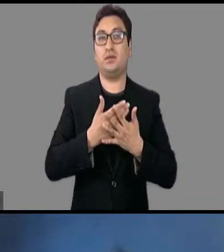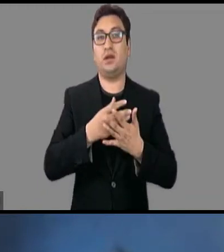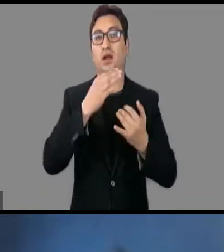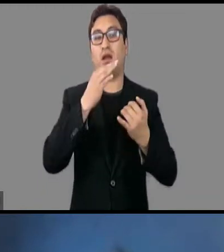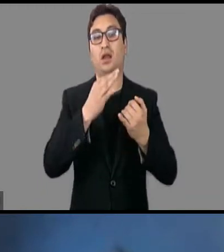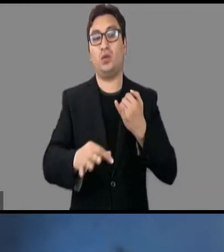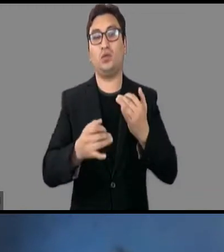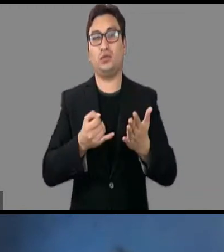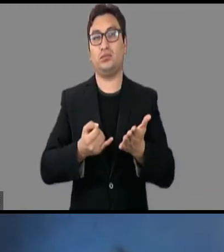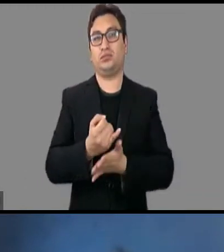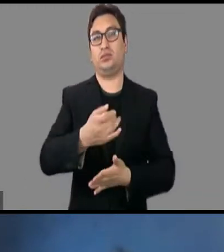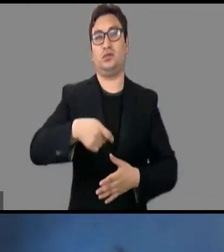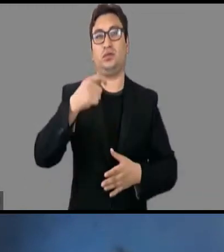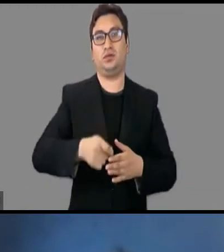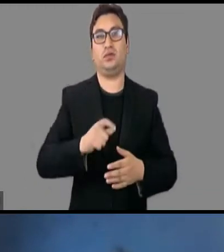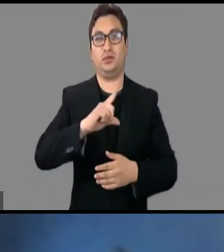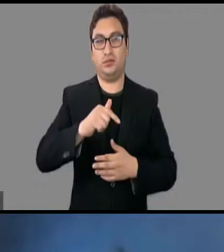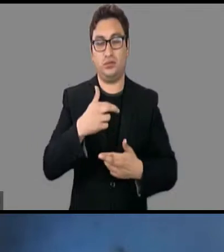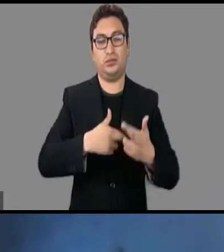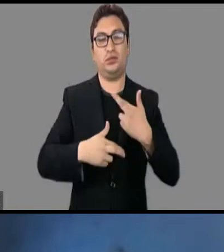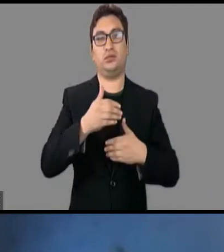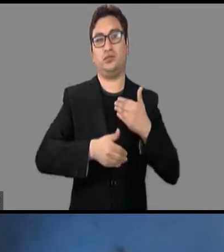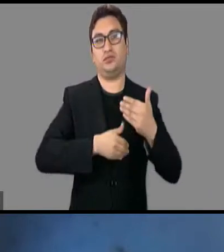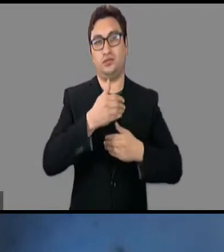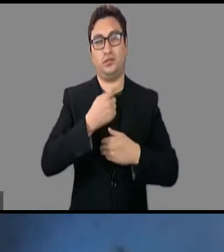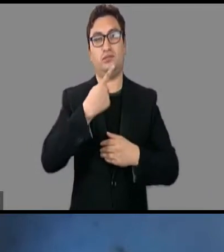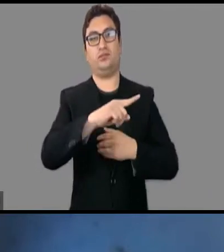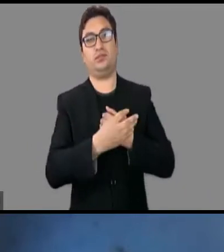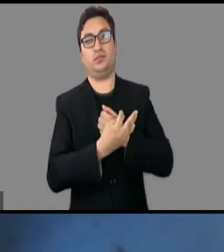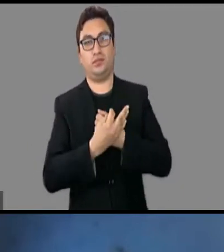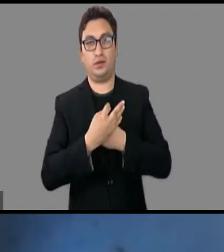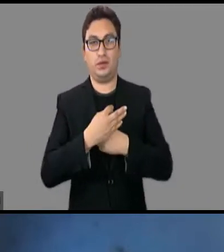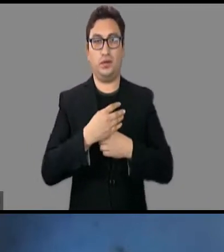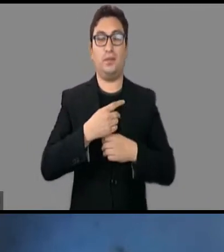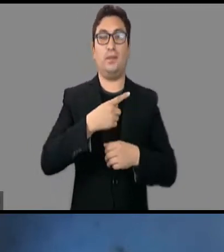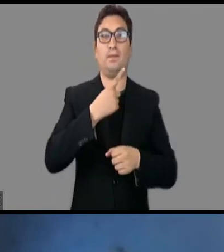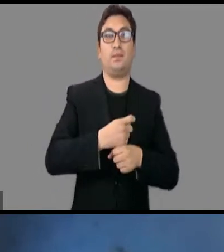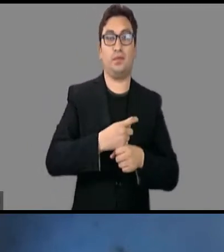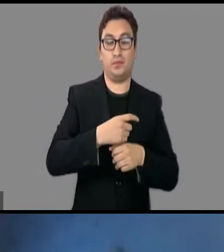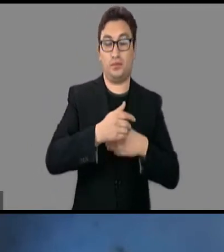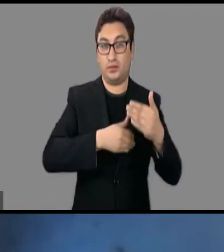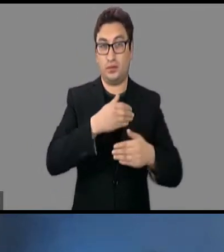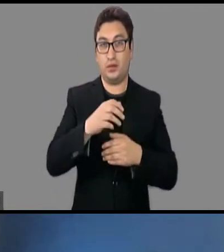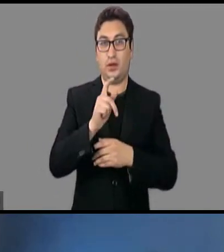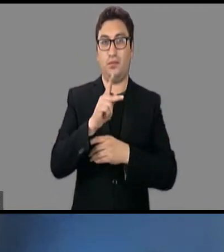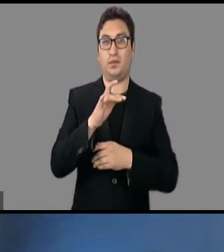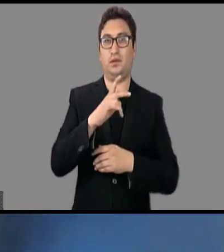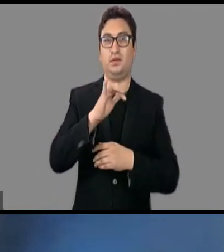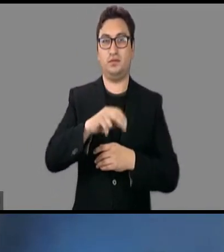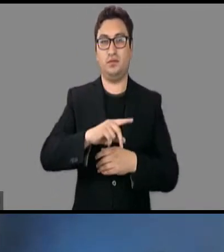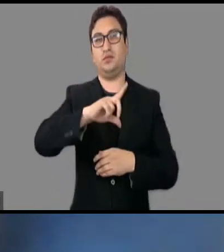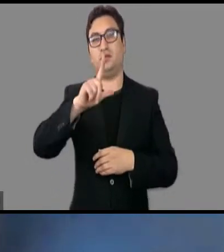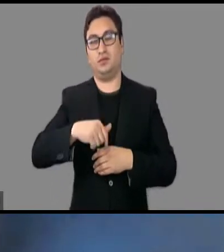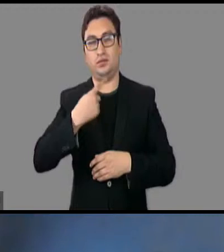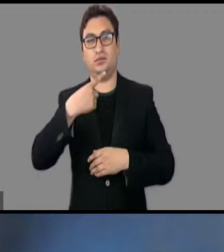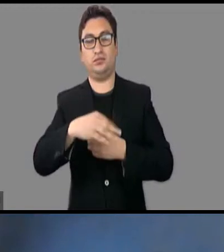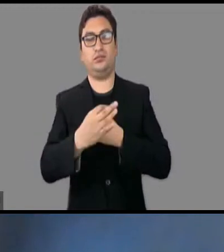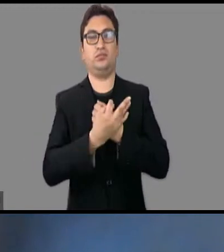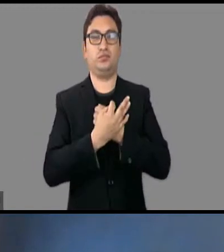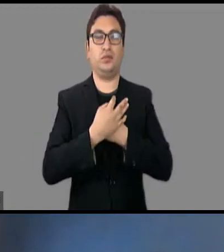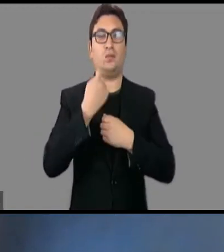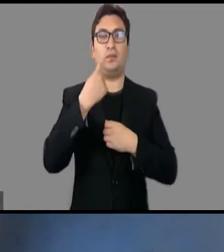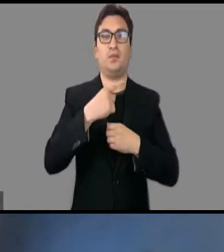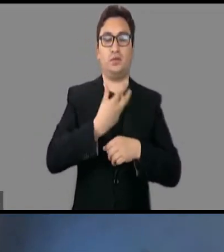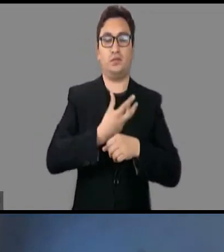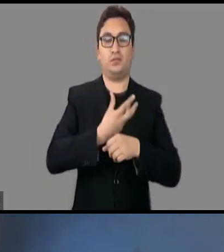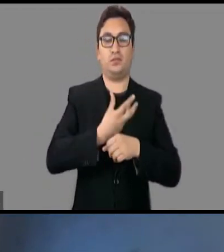amparo, primero apelación si es que procede, después el amparo para el efecto de llevar el ajuste de manera razonable. Por eso la